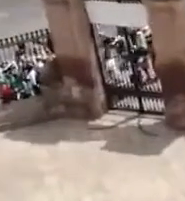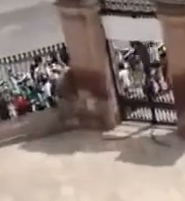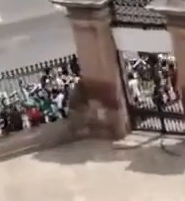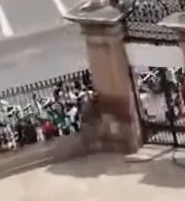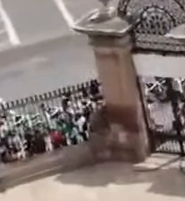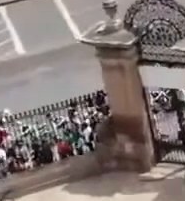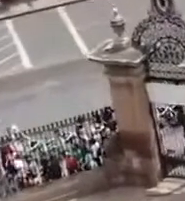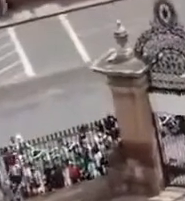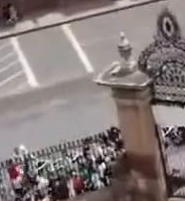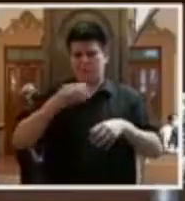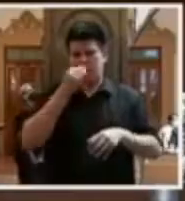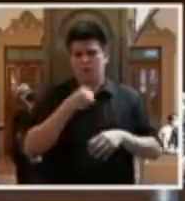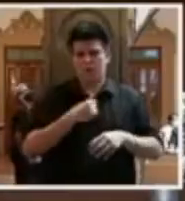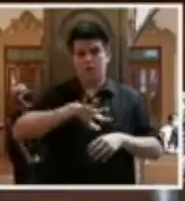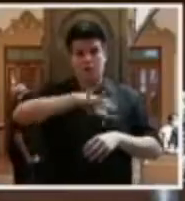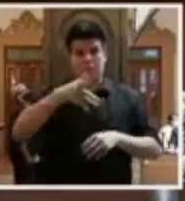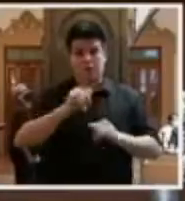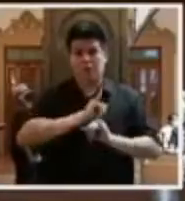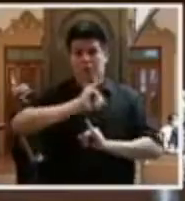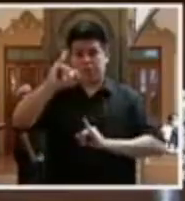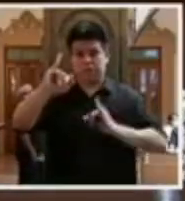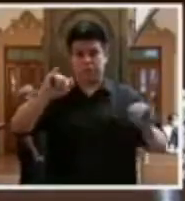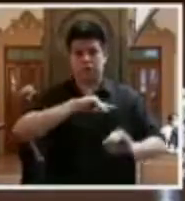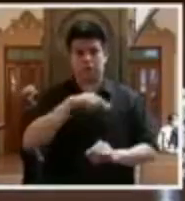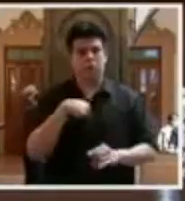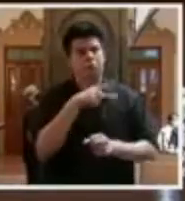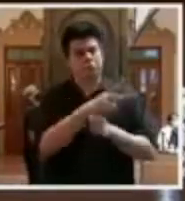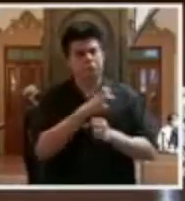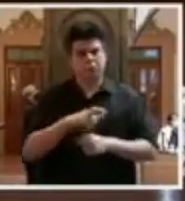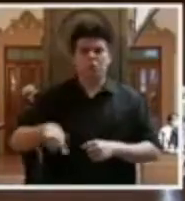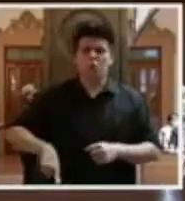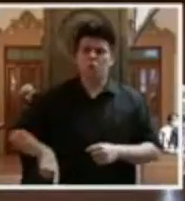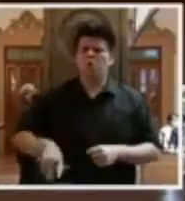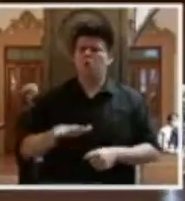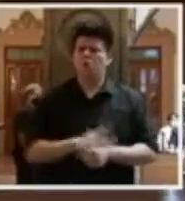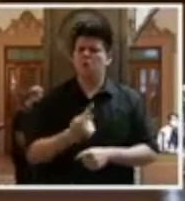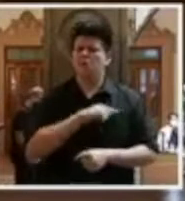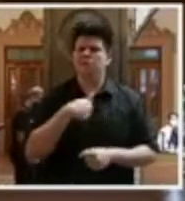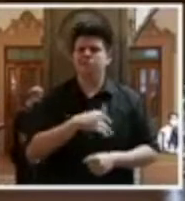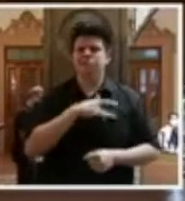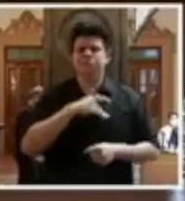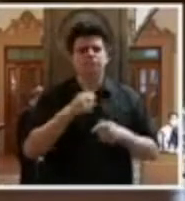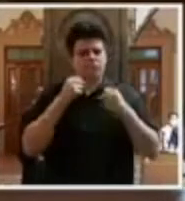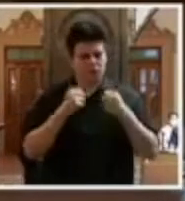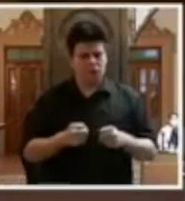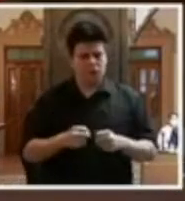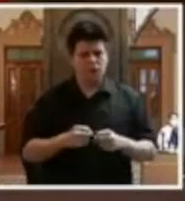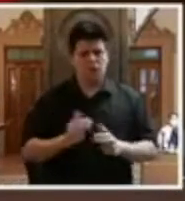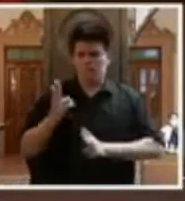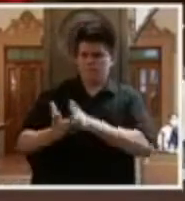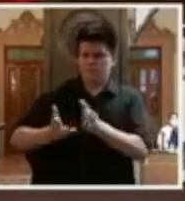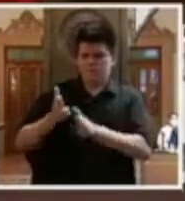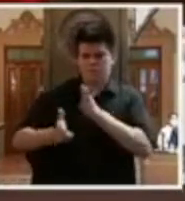proyecto de reactivación económica. Nosotros quisimos invitar al gobernador porque queremos asegurarnos que las vías del ferrocarril,